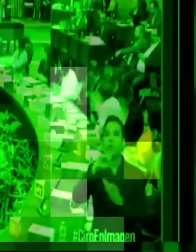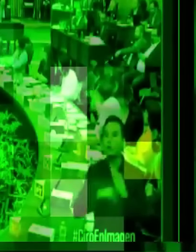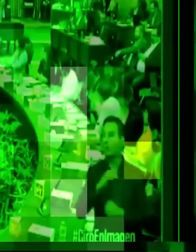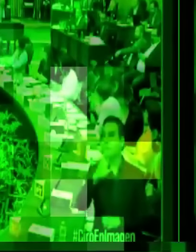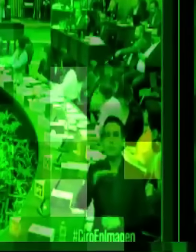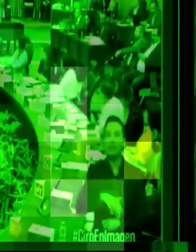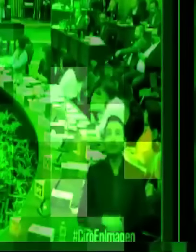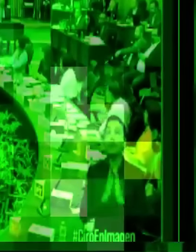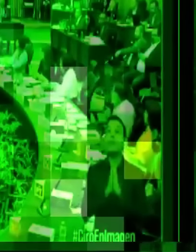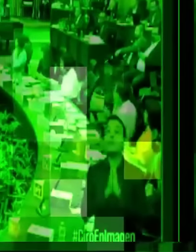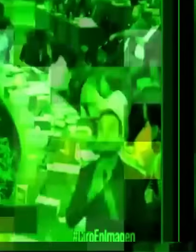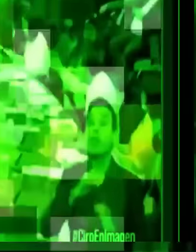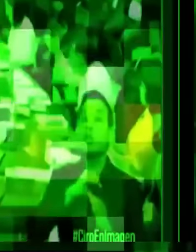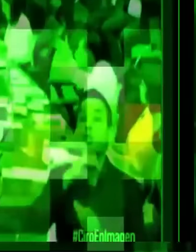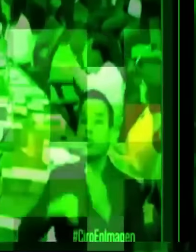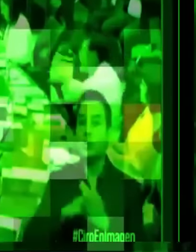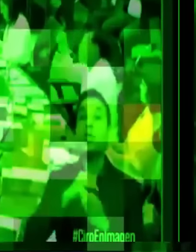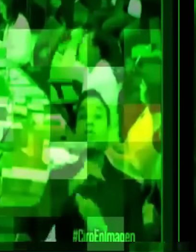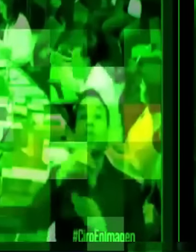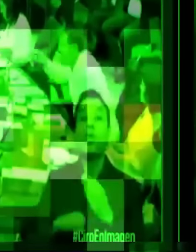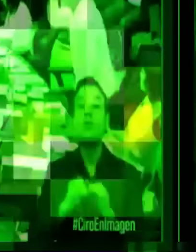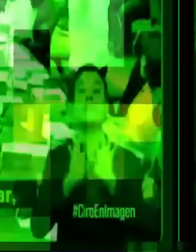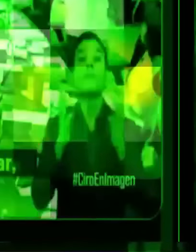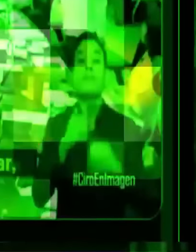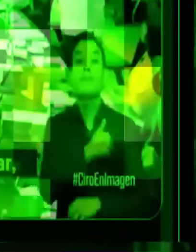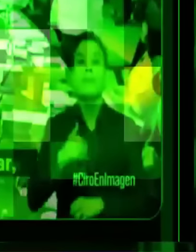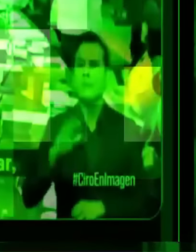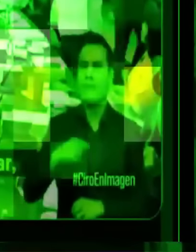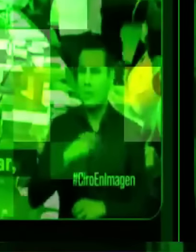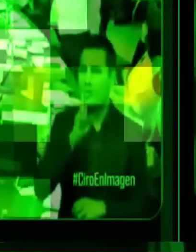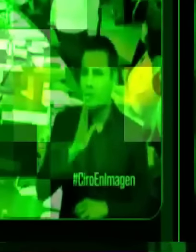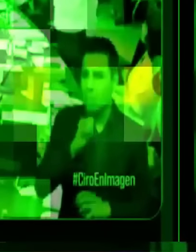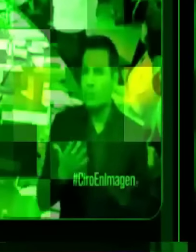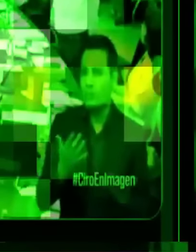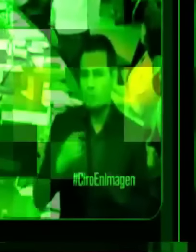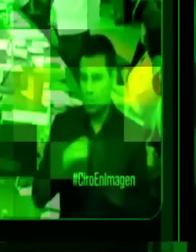todos. Y, por favor, a todos los integrantes.